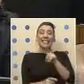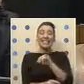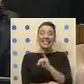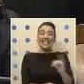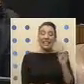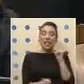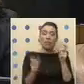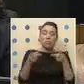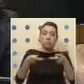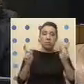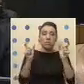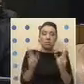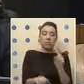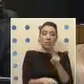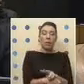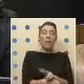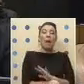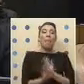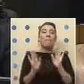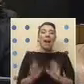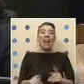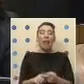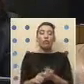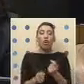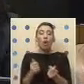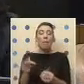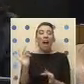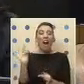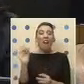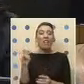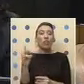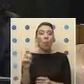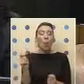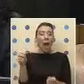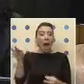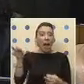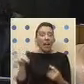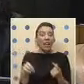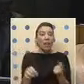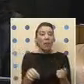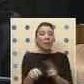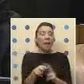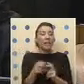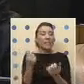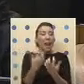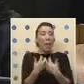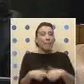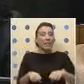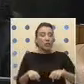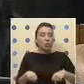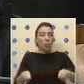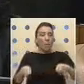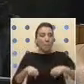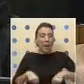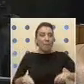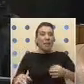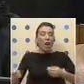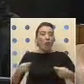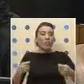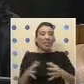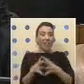Internos. Frenar el abuso en las compras con facturas que realizan grandes las empresas en supermercados y comercios